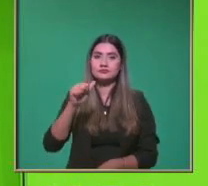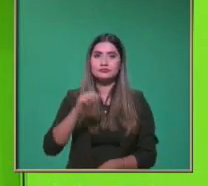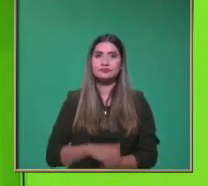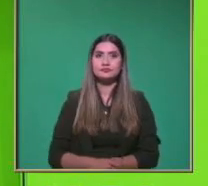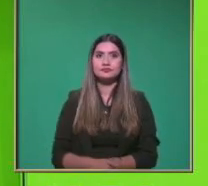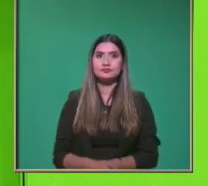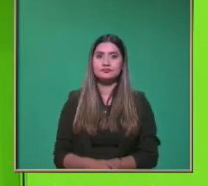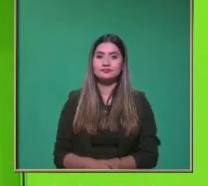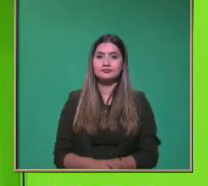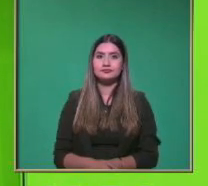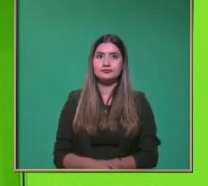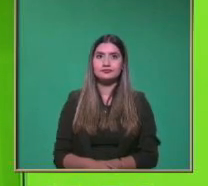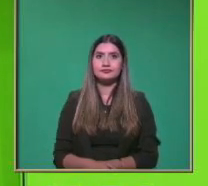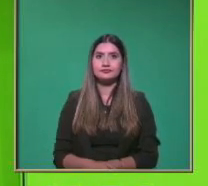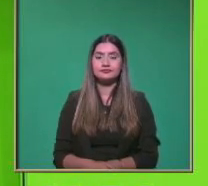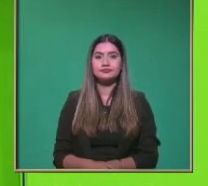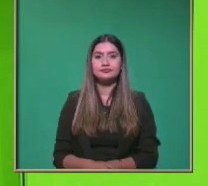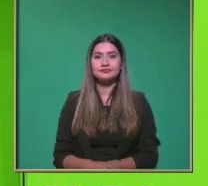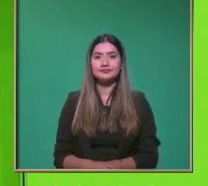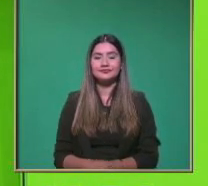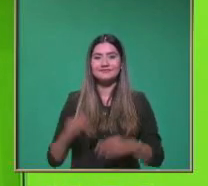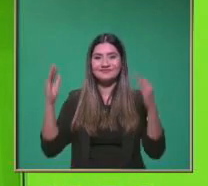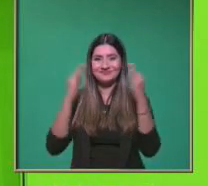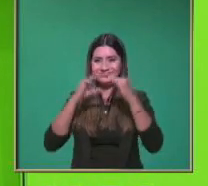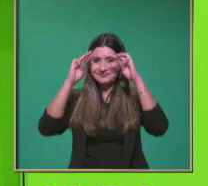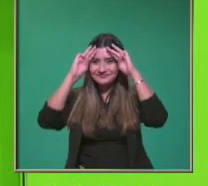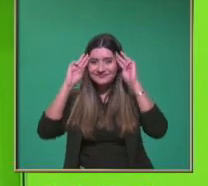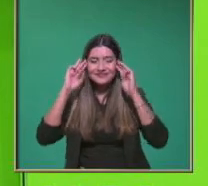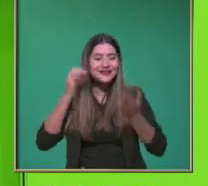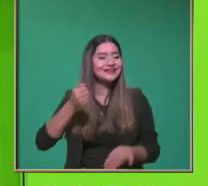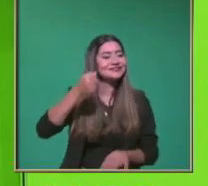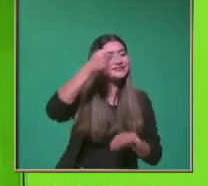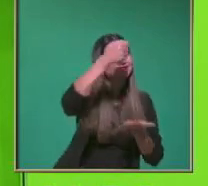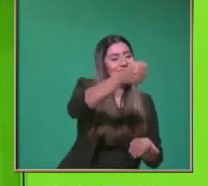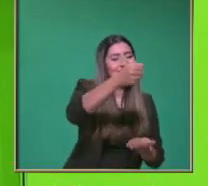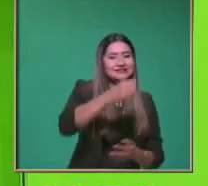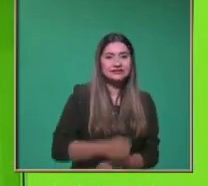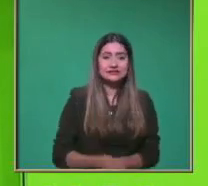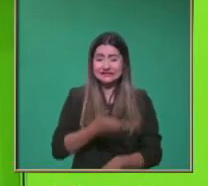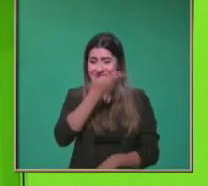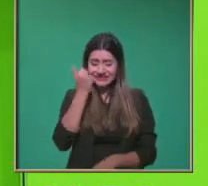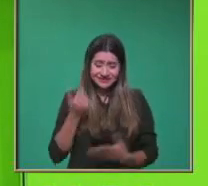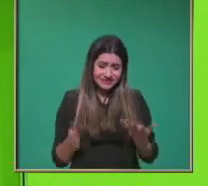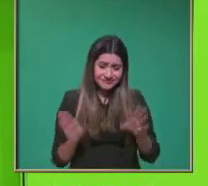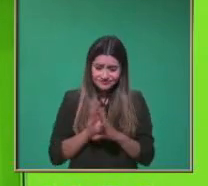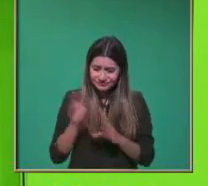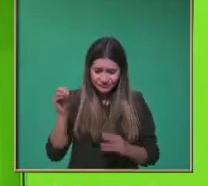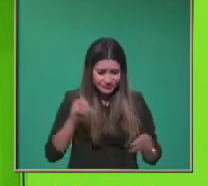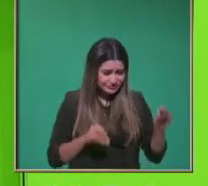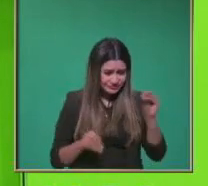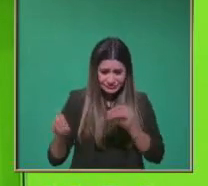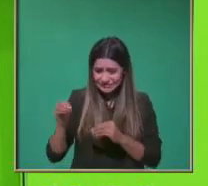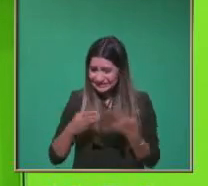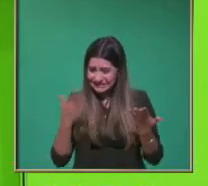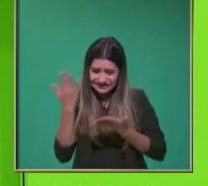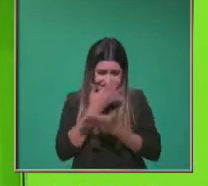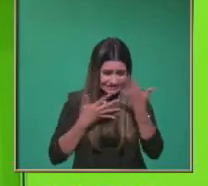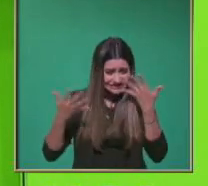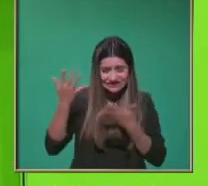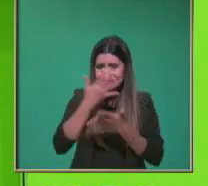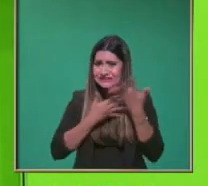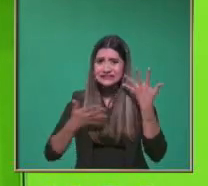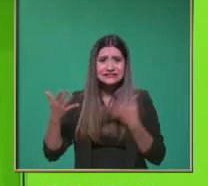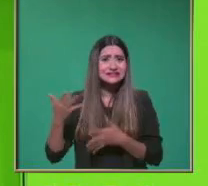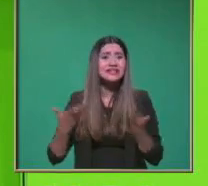una casa de muñecas, pero no sabe cómo armarla. ¿Qué tipo de texto le serviría para armar su